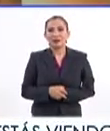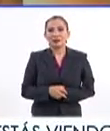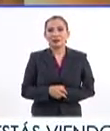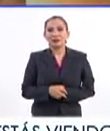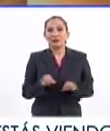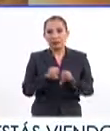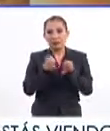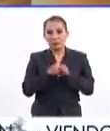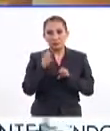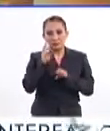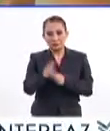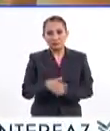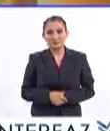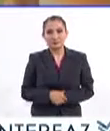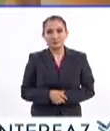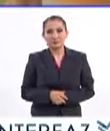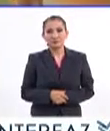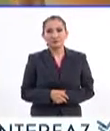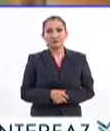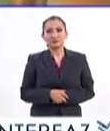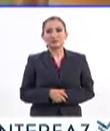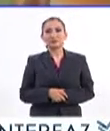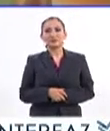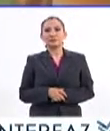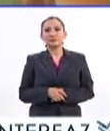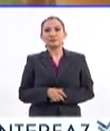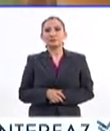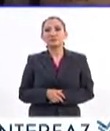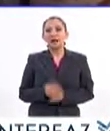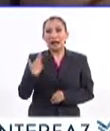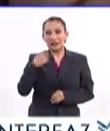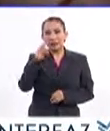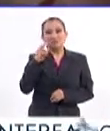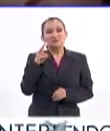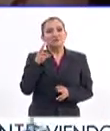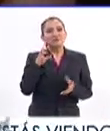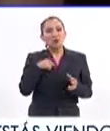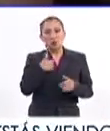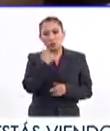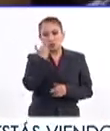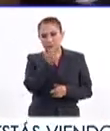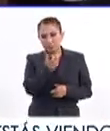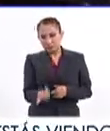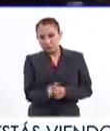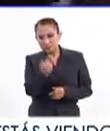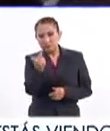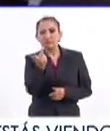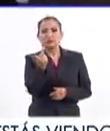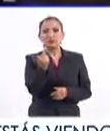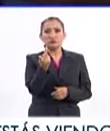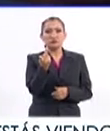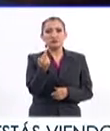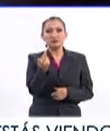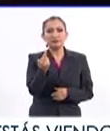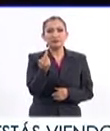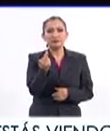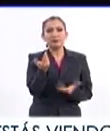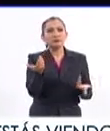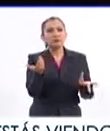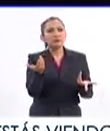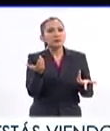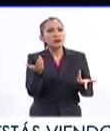equipo de producción la puede poner, pues sí, ahí a cuadro. Me gustaría preguntarte también, pues,